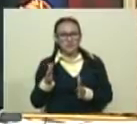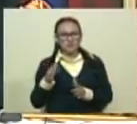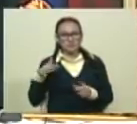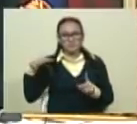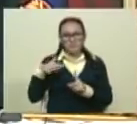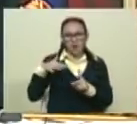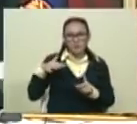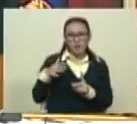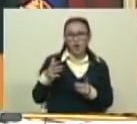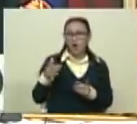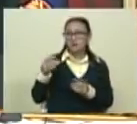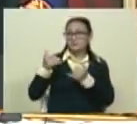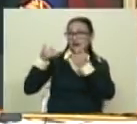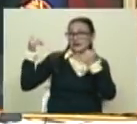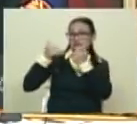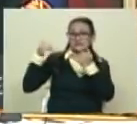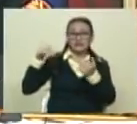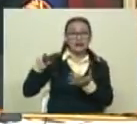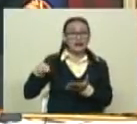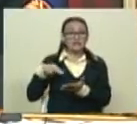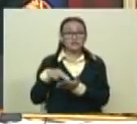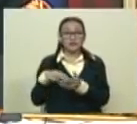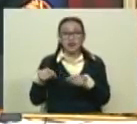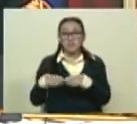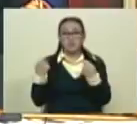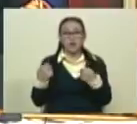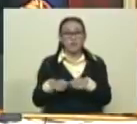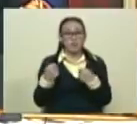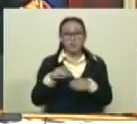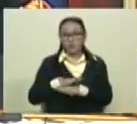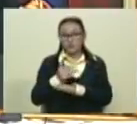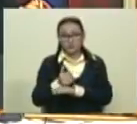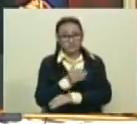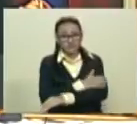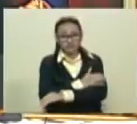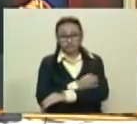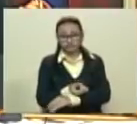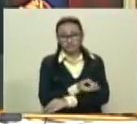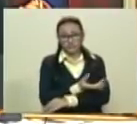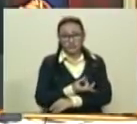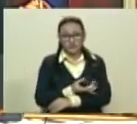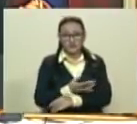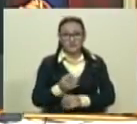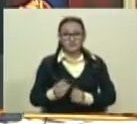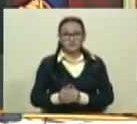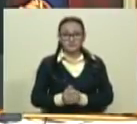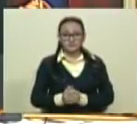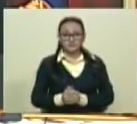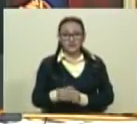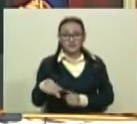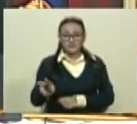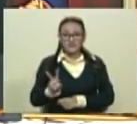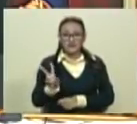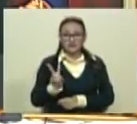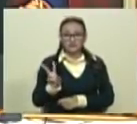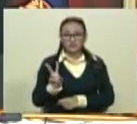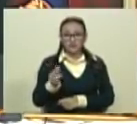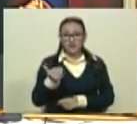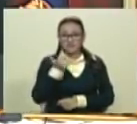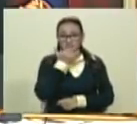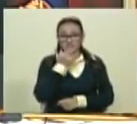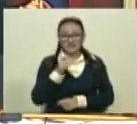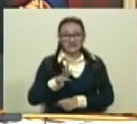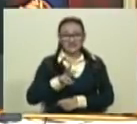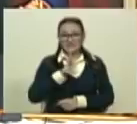el servicio eléctrico a nivel nacional. Y pare usted de contar. En Venezuela sucedió algo